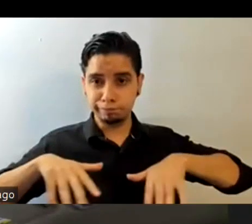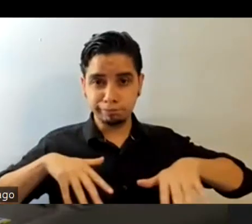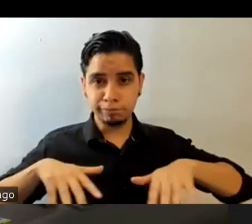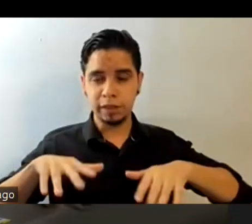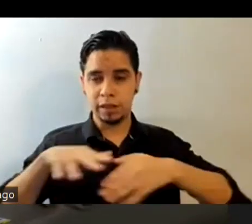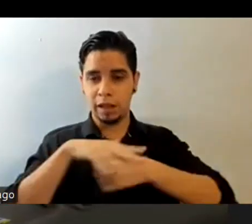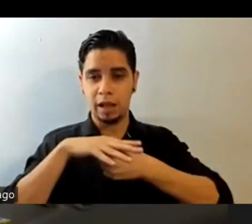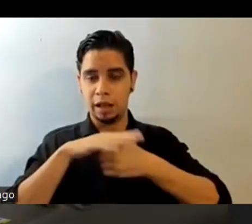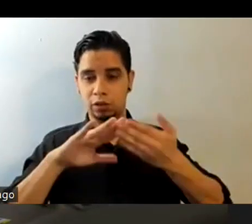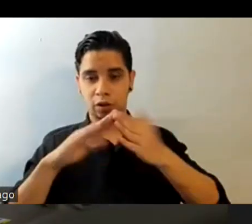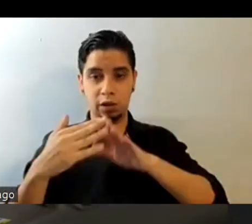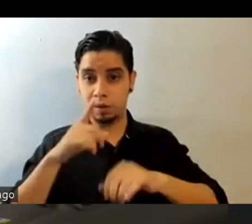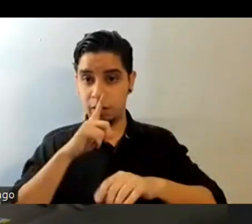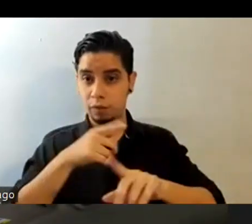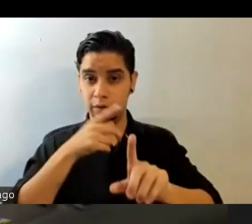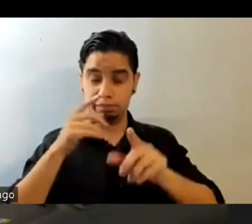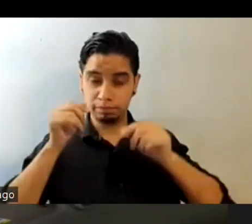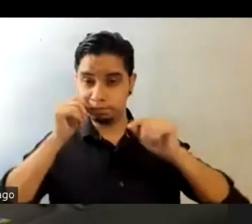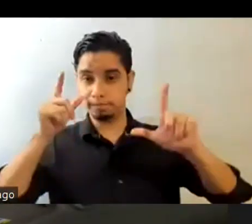etcétera. Era bien impresionante.